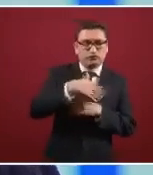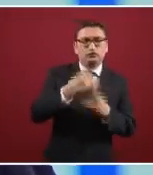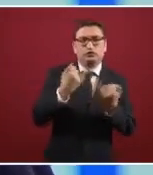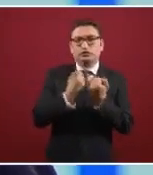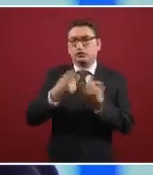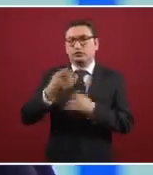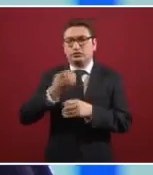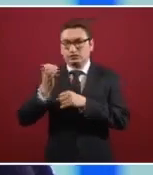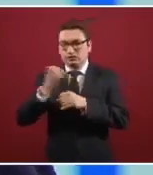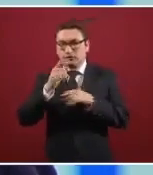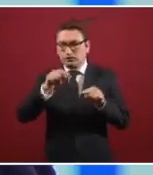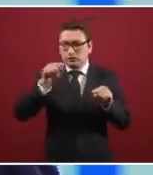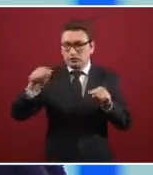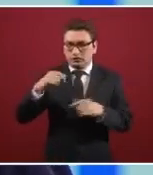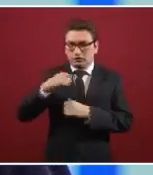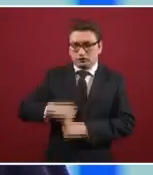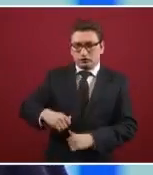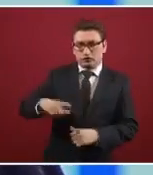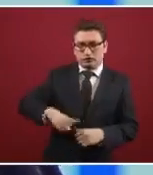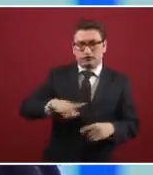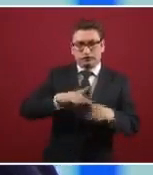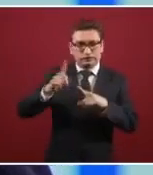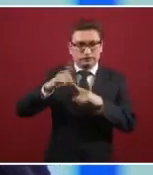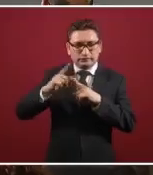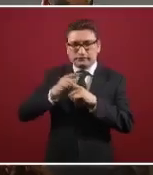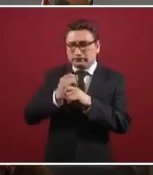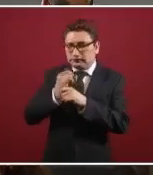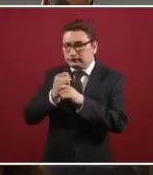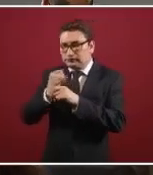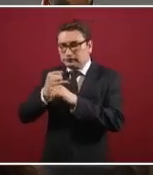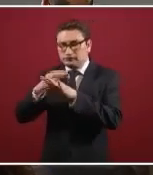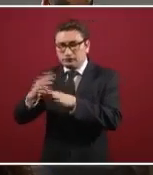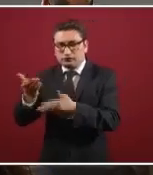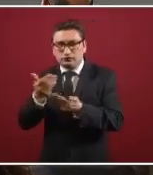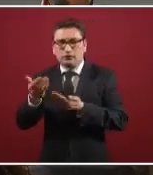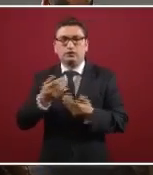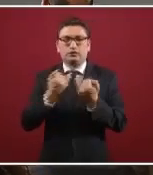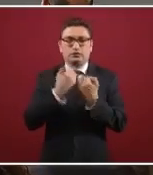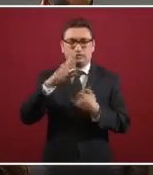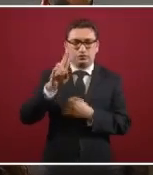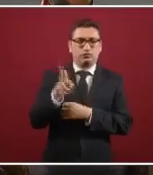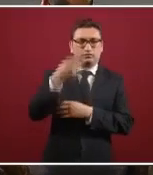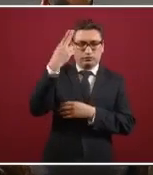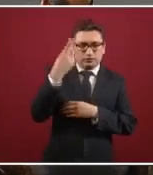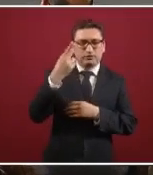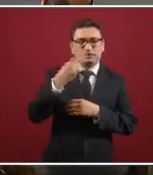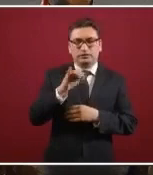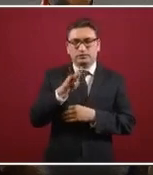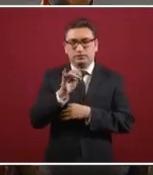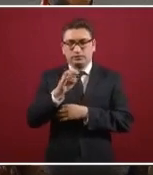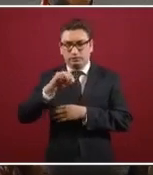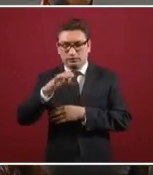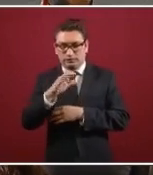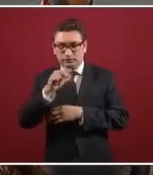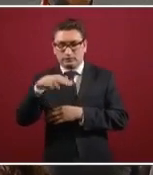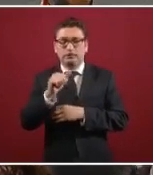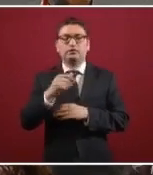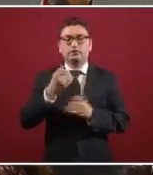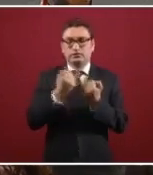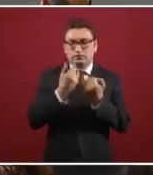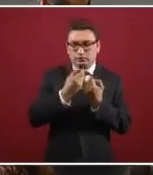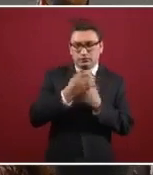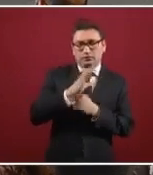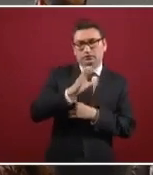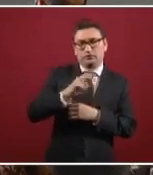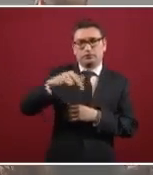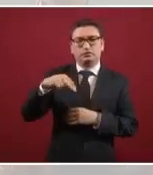algunas que han dado información, la Universidad Iberoamericana, la Comisión Nacional de Derechos Humanos, podemos sacar esta